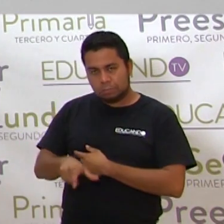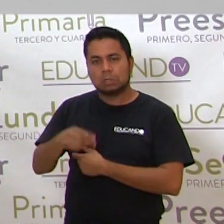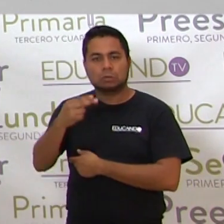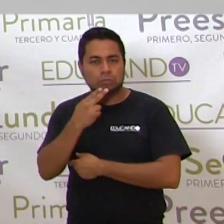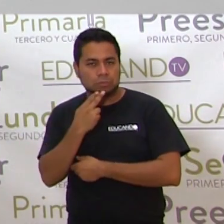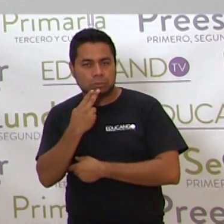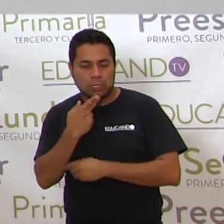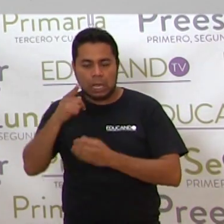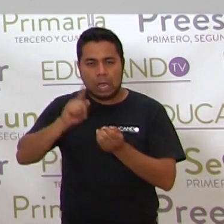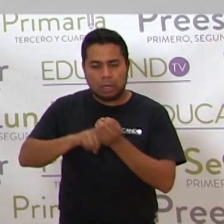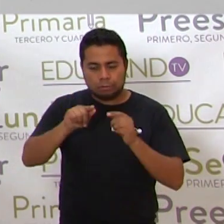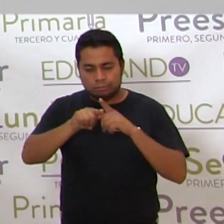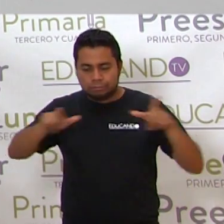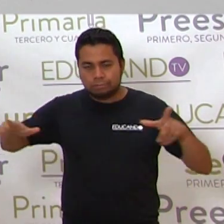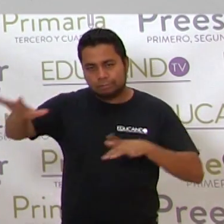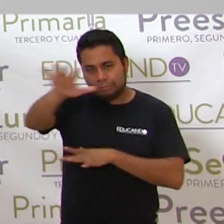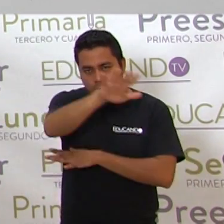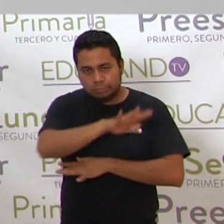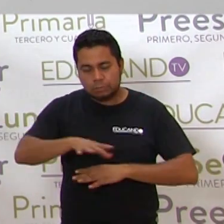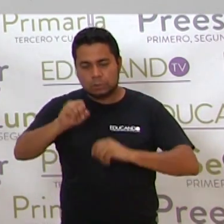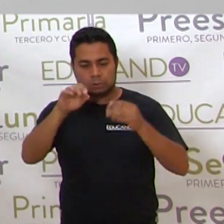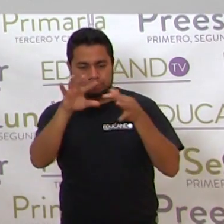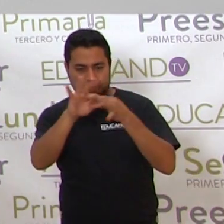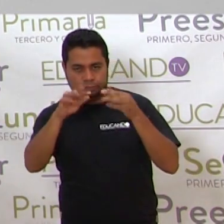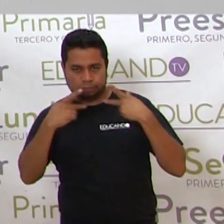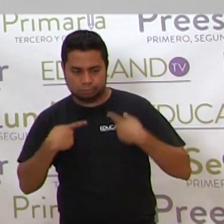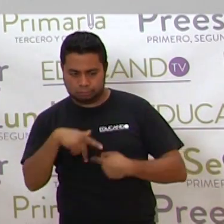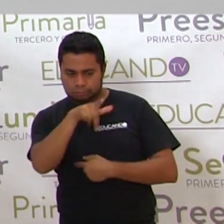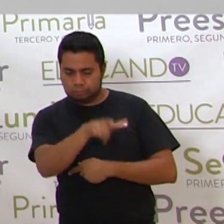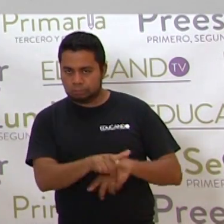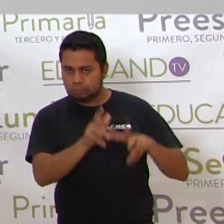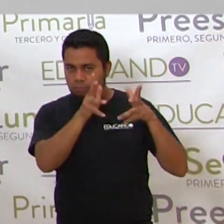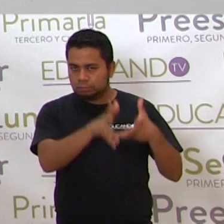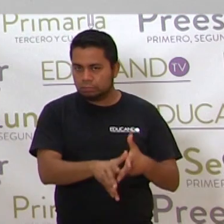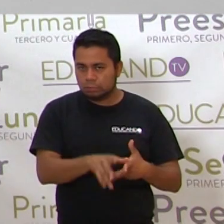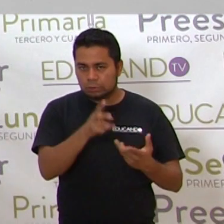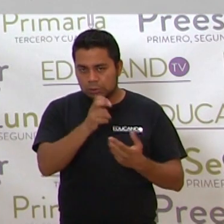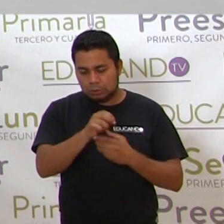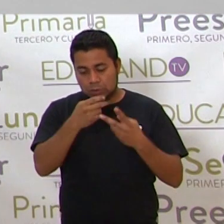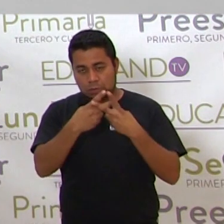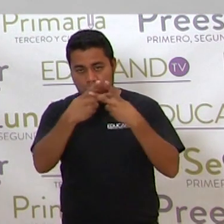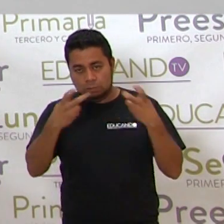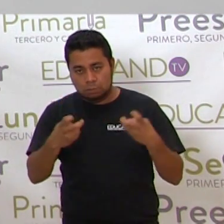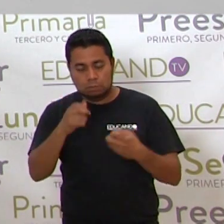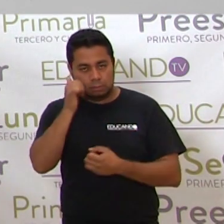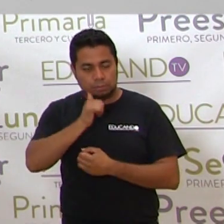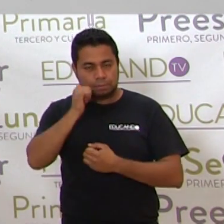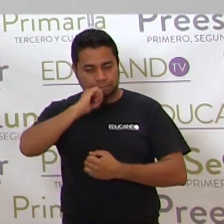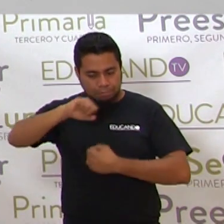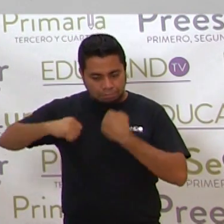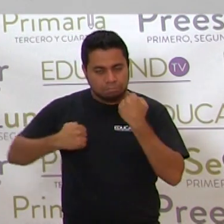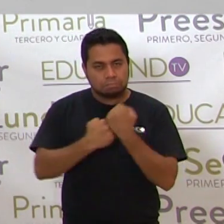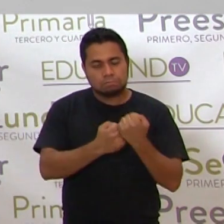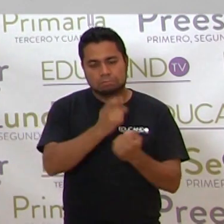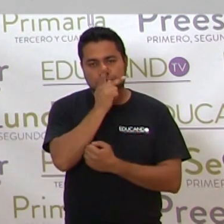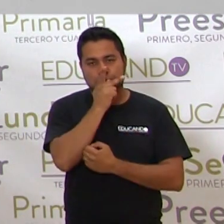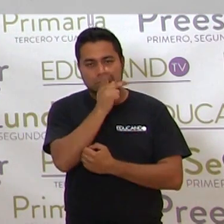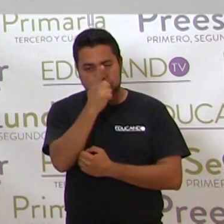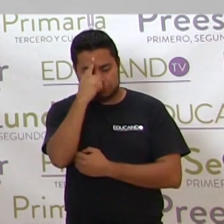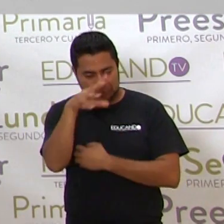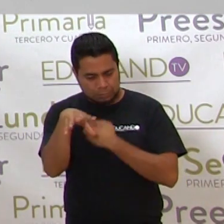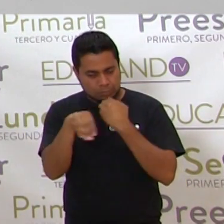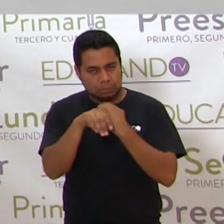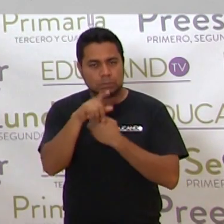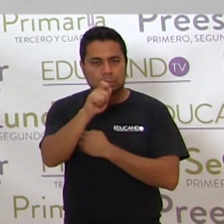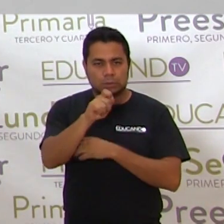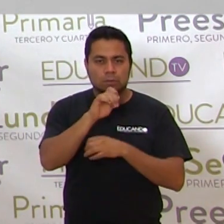utilizadas en las escenografías o la descripción del personaje. Y estos adjetivos van a estar acompañados de palabras que complementan